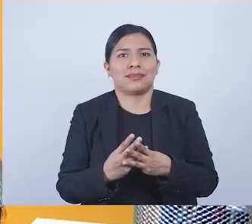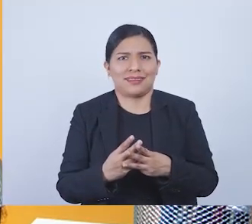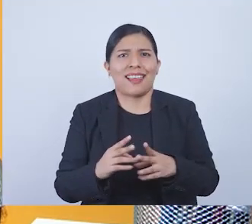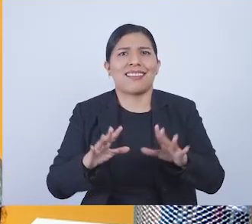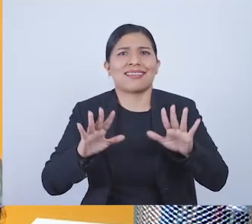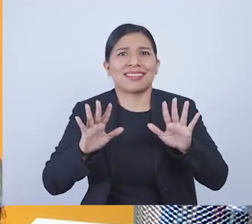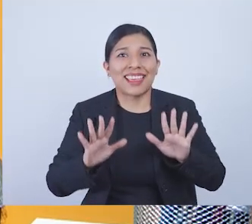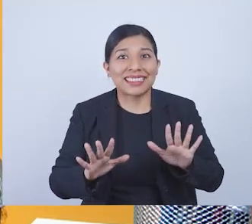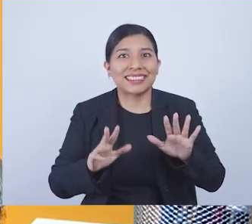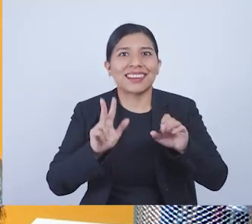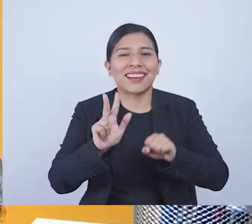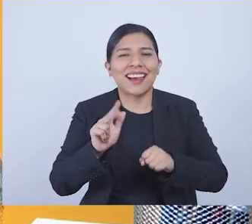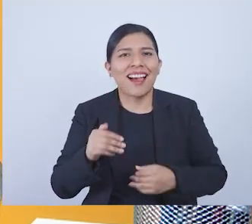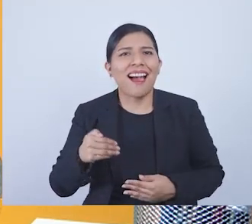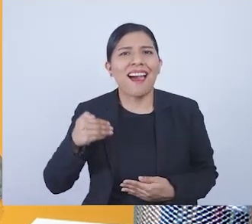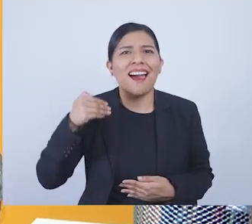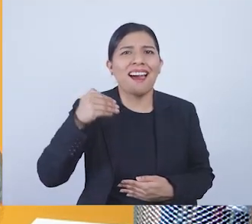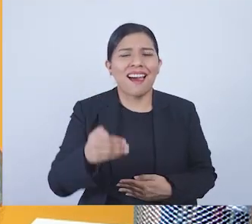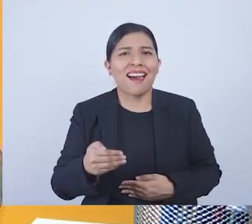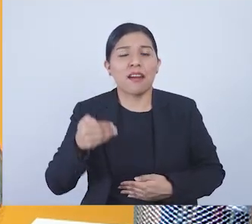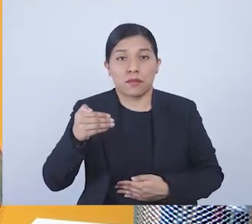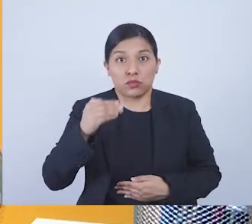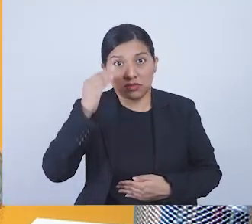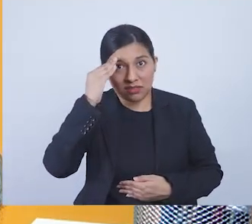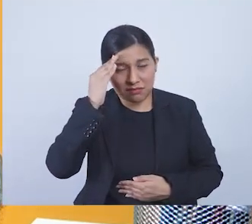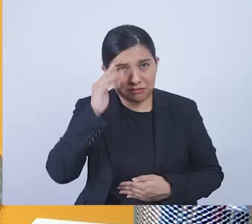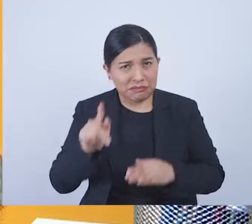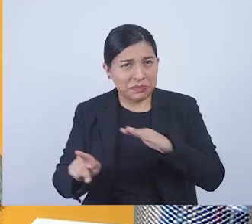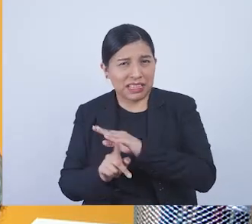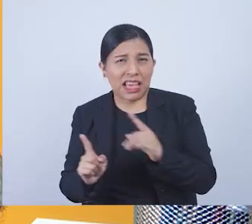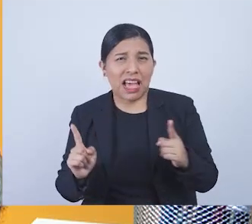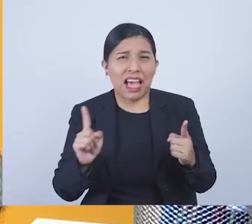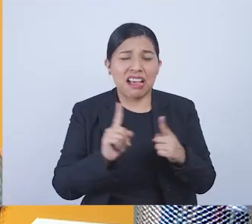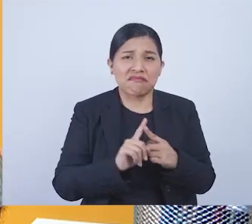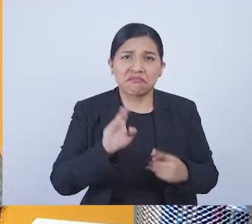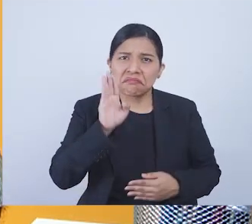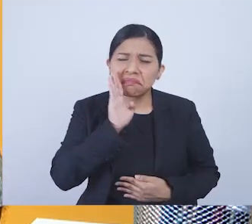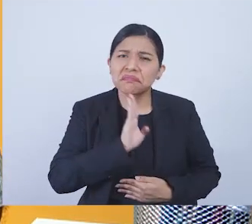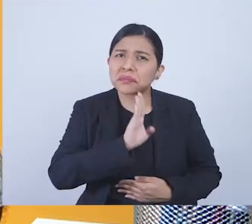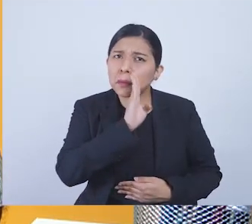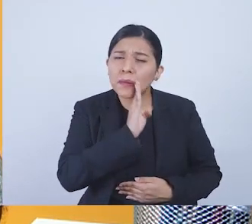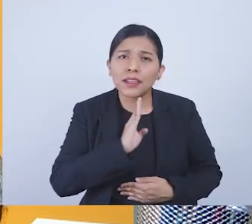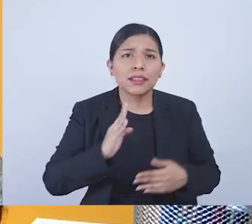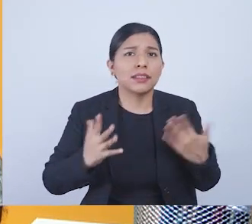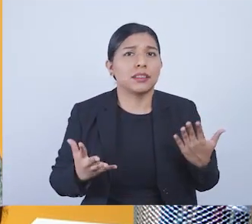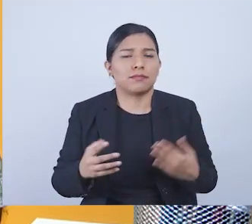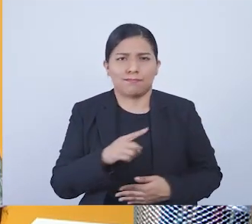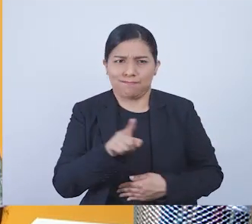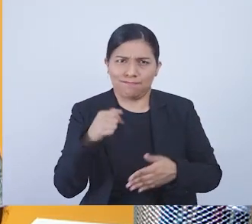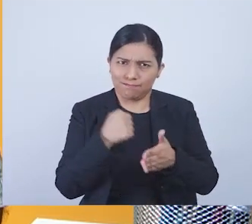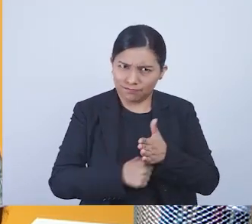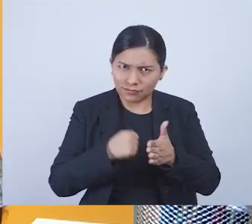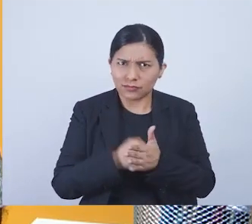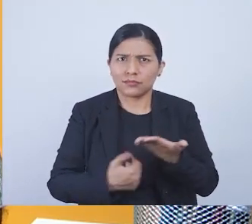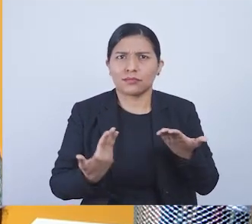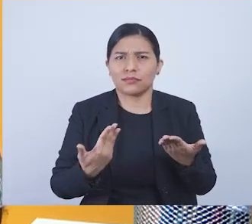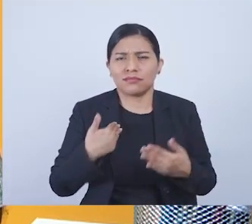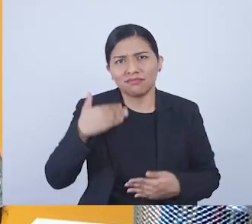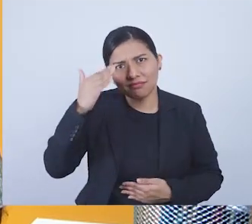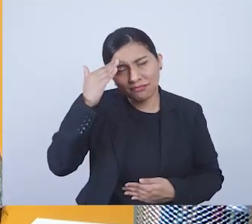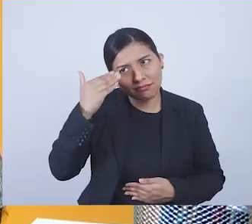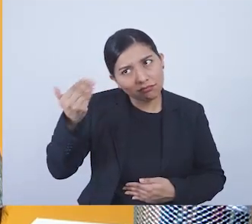persona al egresar del segundo año de bachillerato general adquiriría esas competencias y esa es la